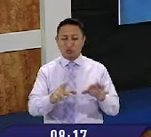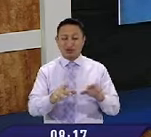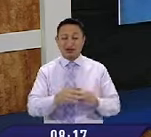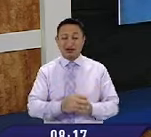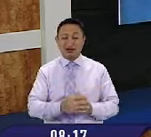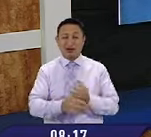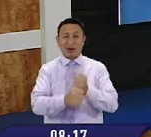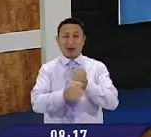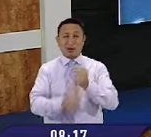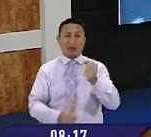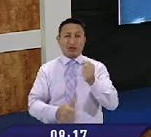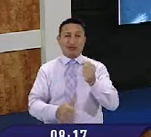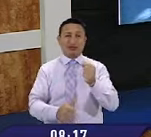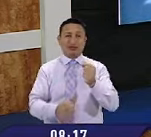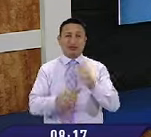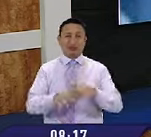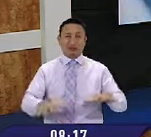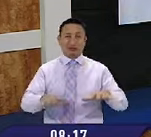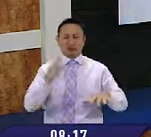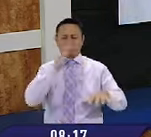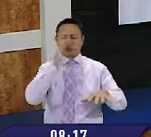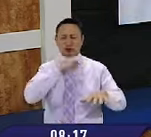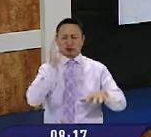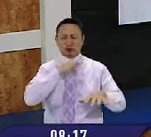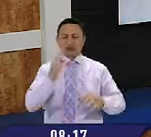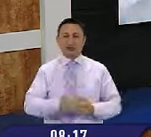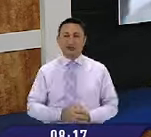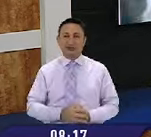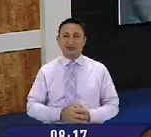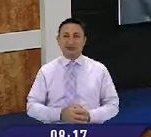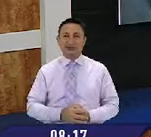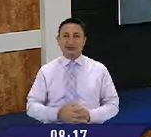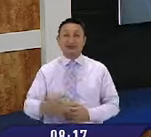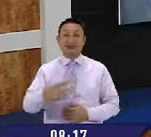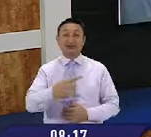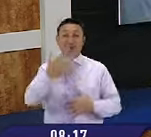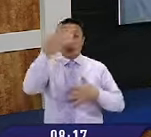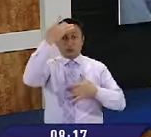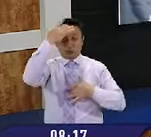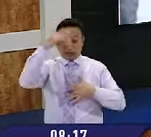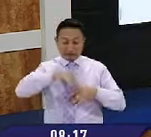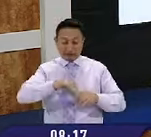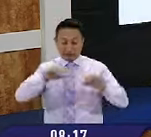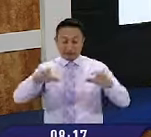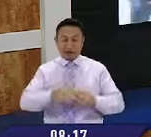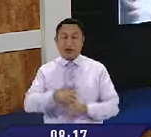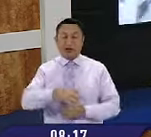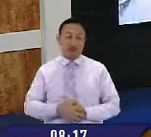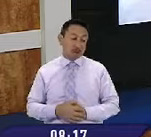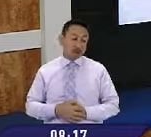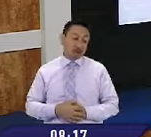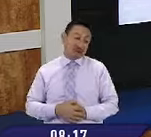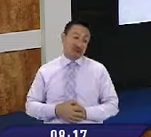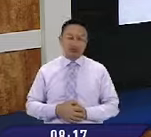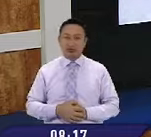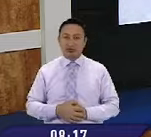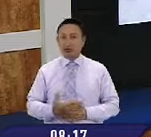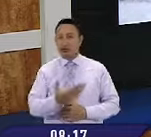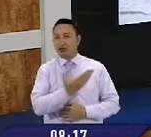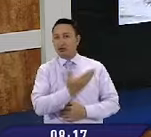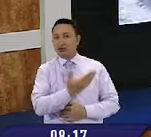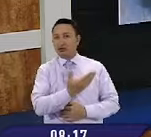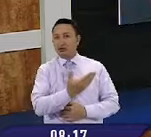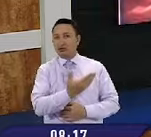apellido, pues. O sea, qué olor, Dios mío, qué terrible, las enfermedades, y no les importa. Entonces hay que hablarle